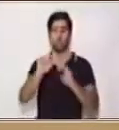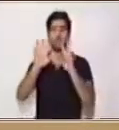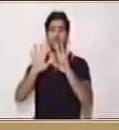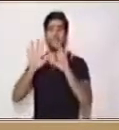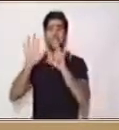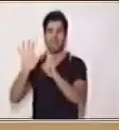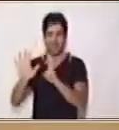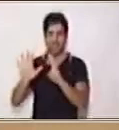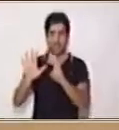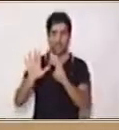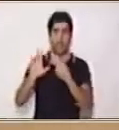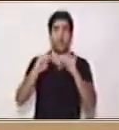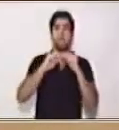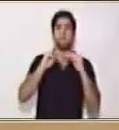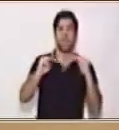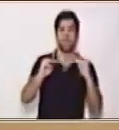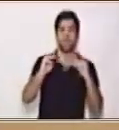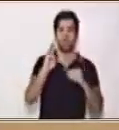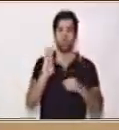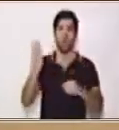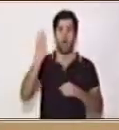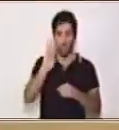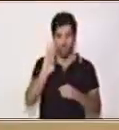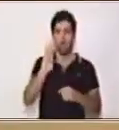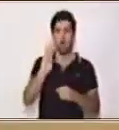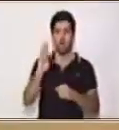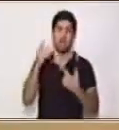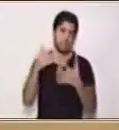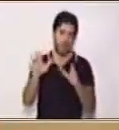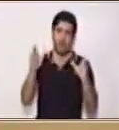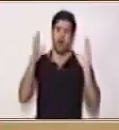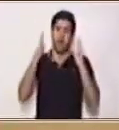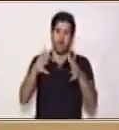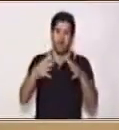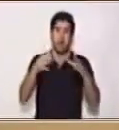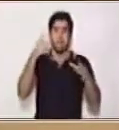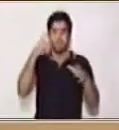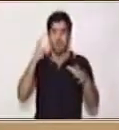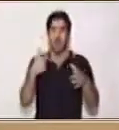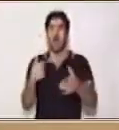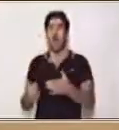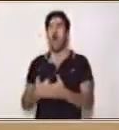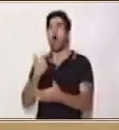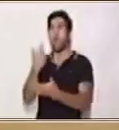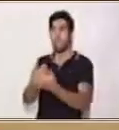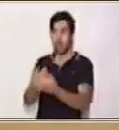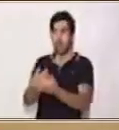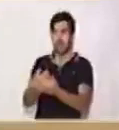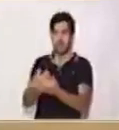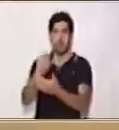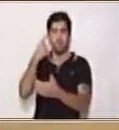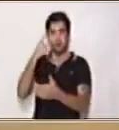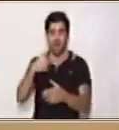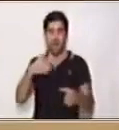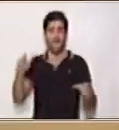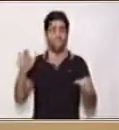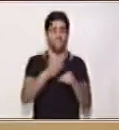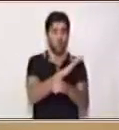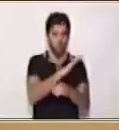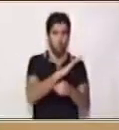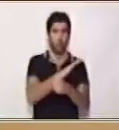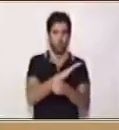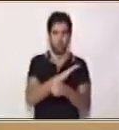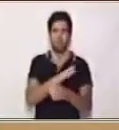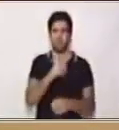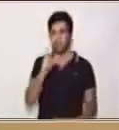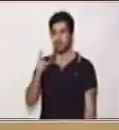60.76 metros cúbicos en volumen que se deben de comprar para llenar de